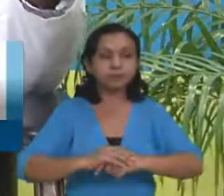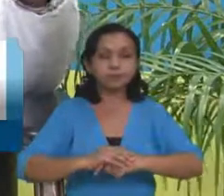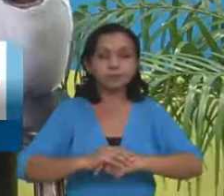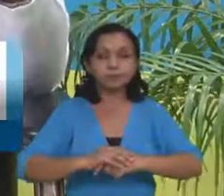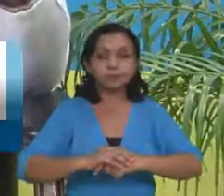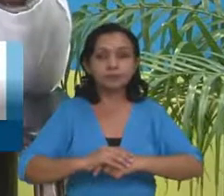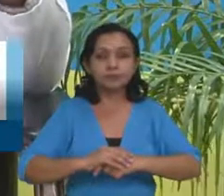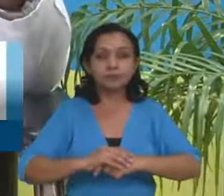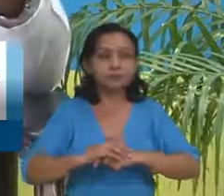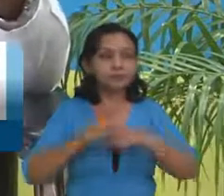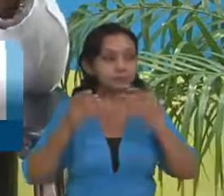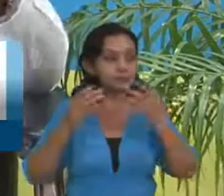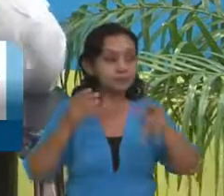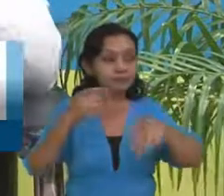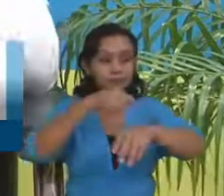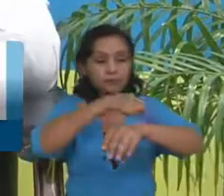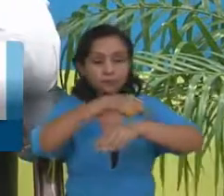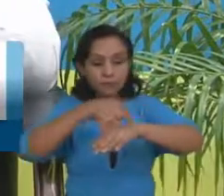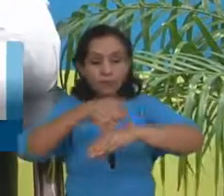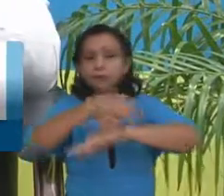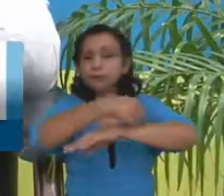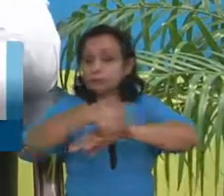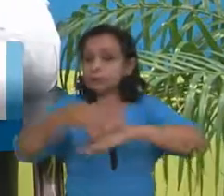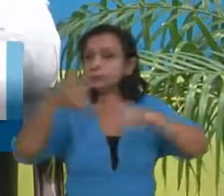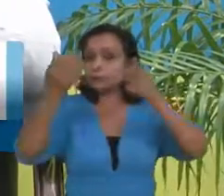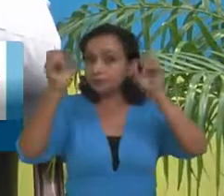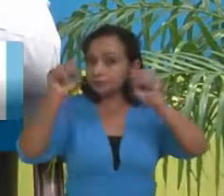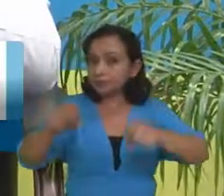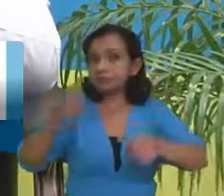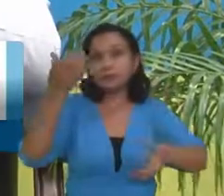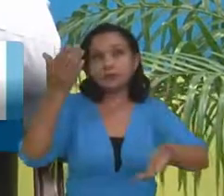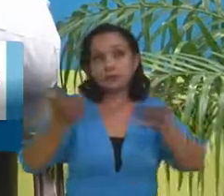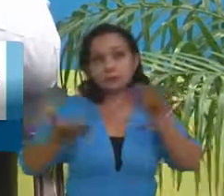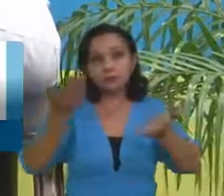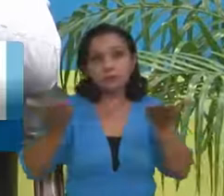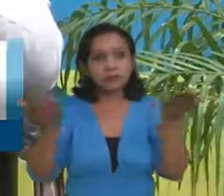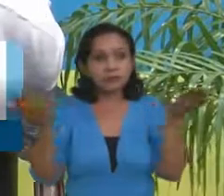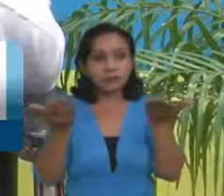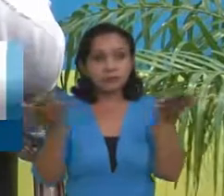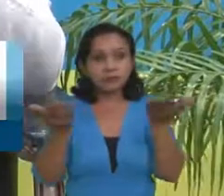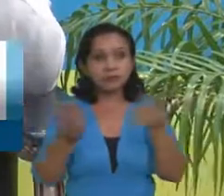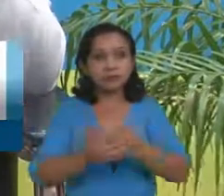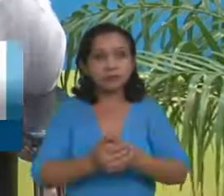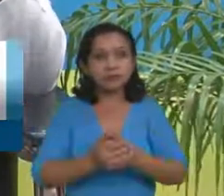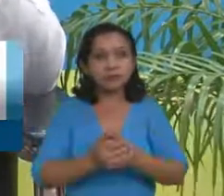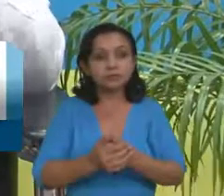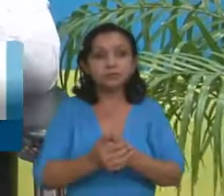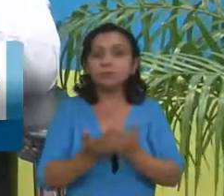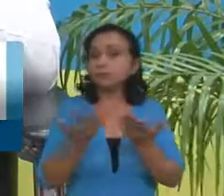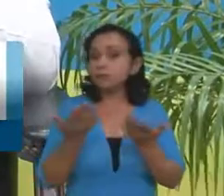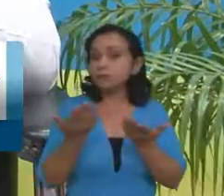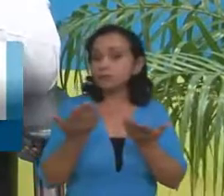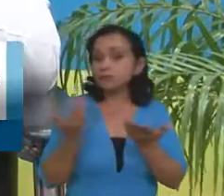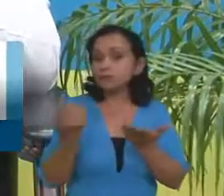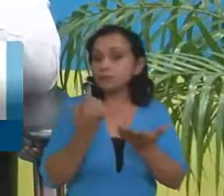utilizar procedimientos quirúrgicos, ¿verdad? O simplemente